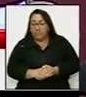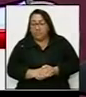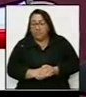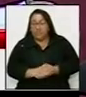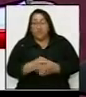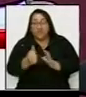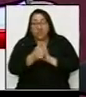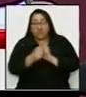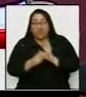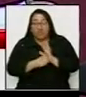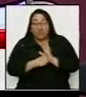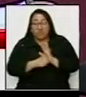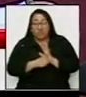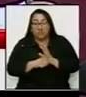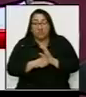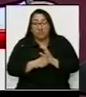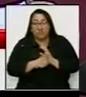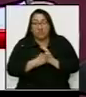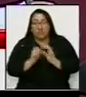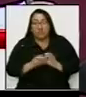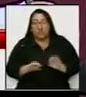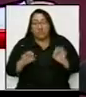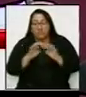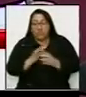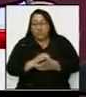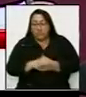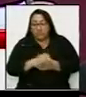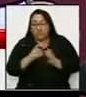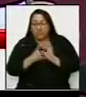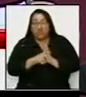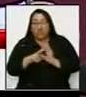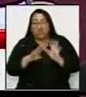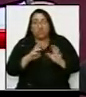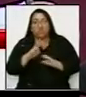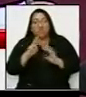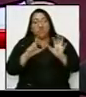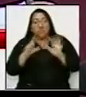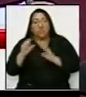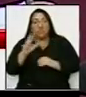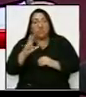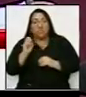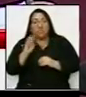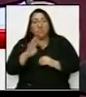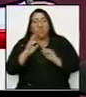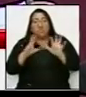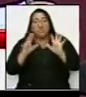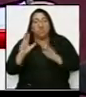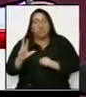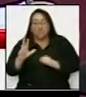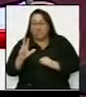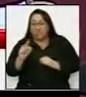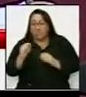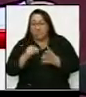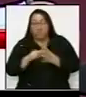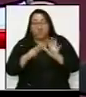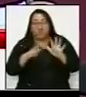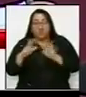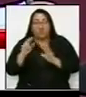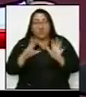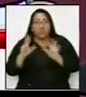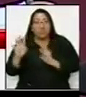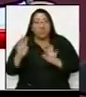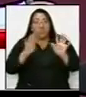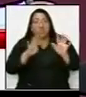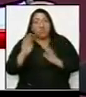los artículos pertinentes en las leyes 29.277 y 30.483. Y ahí tenemos el 88,